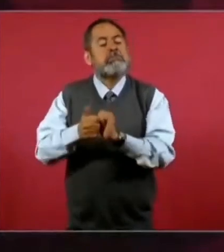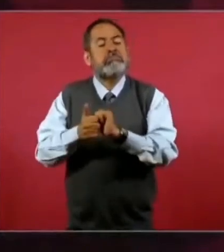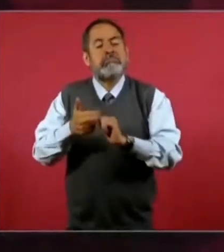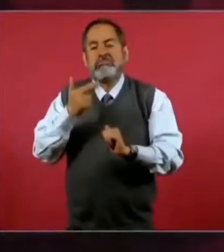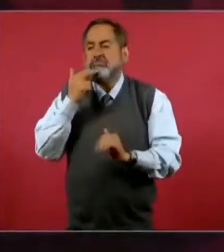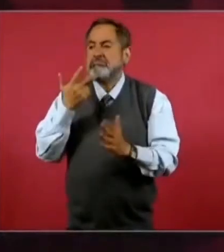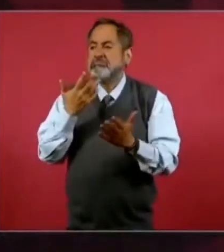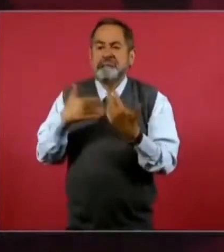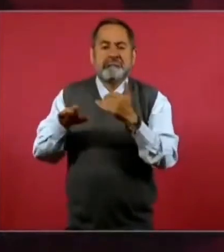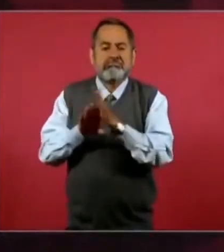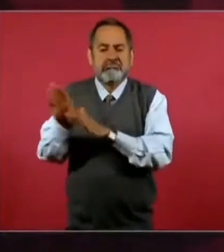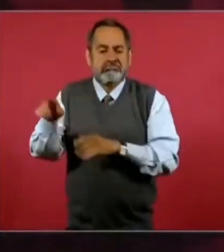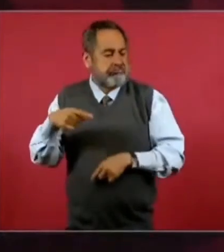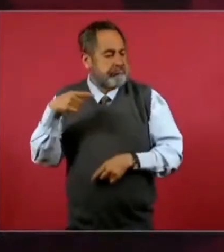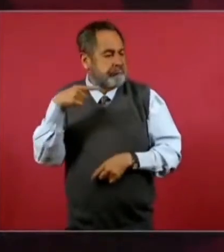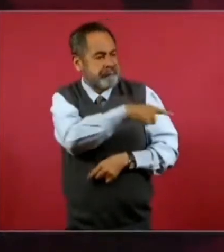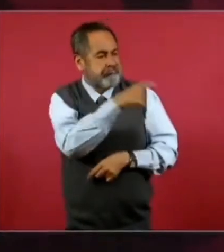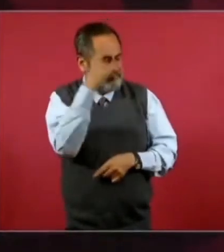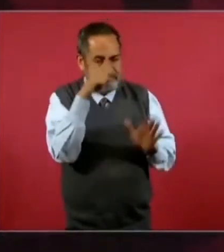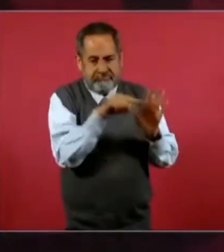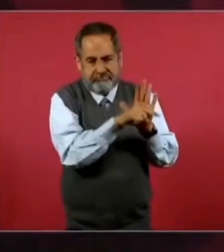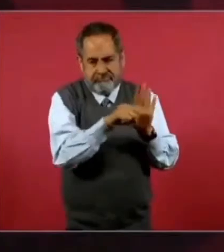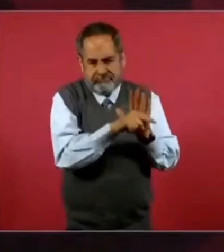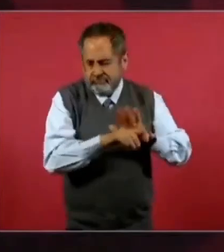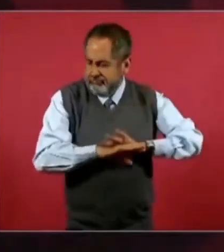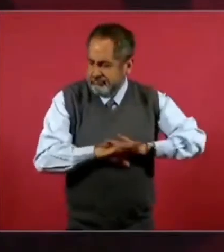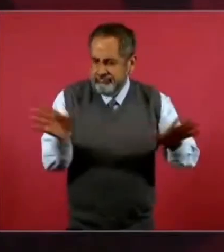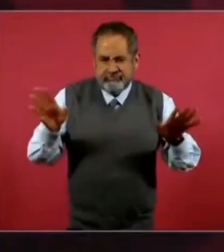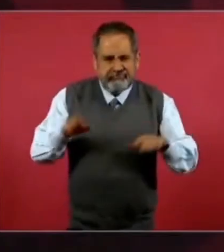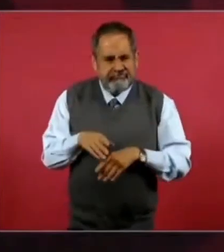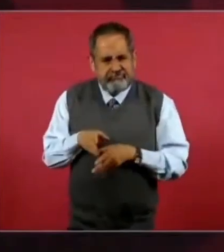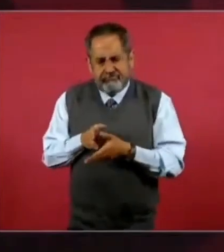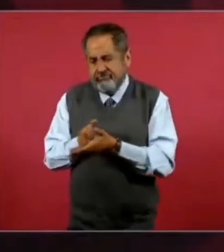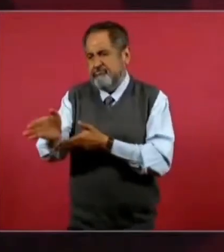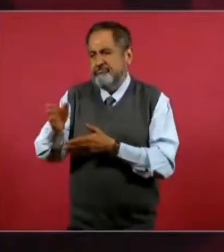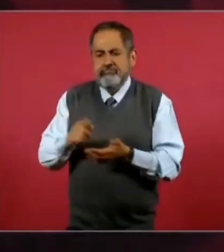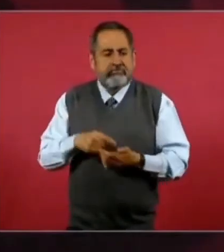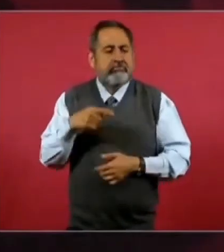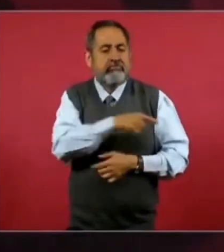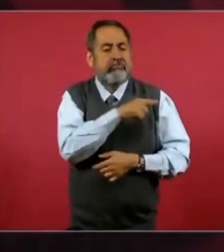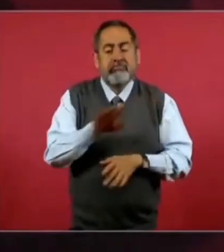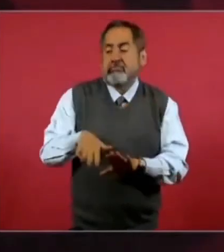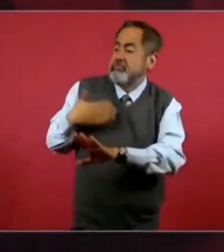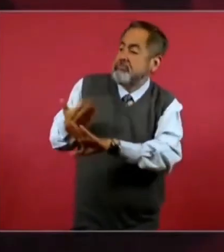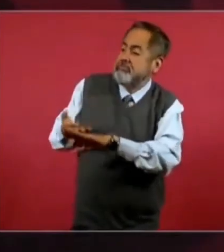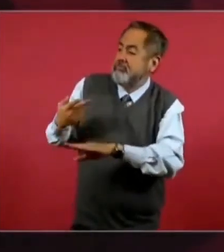ese perverso propósito antinacionalista,